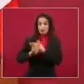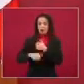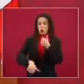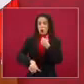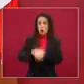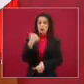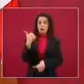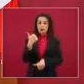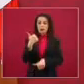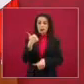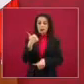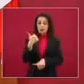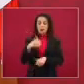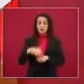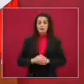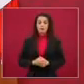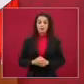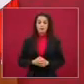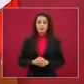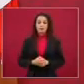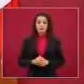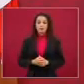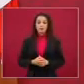Negativas, 11.